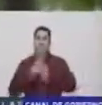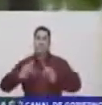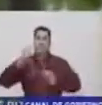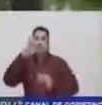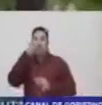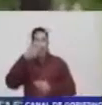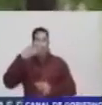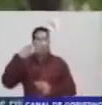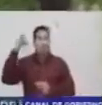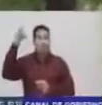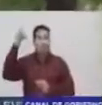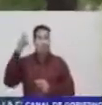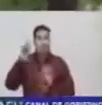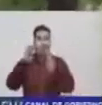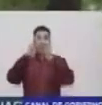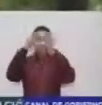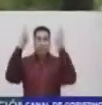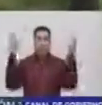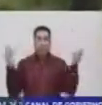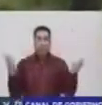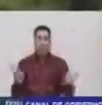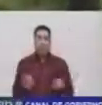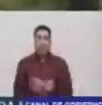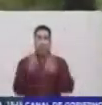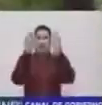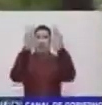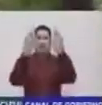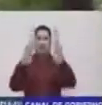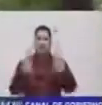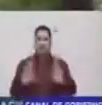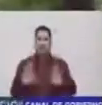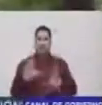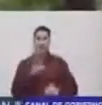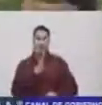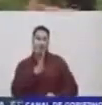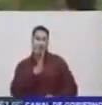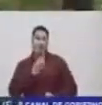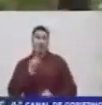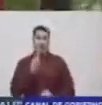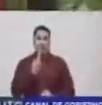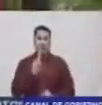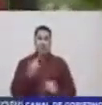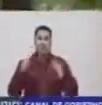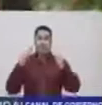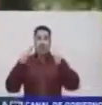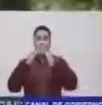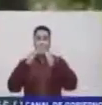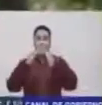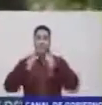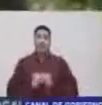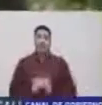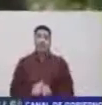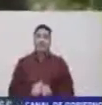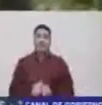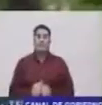una maravilla del mundo, porque mucha gente quisiera tener una en